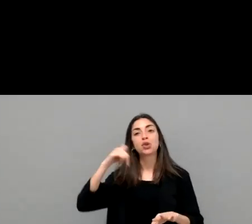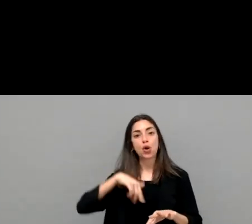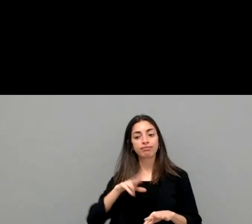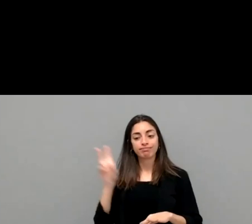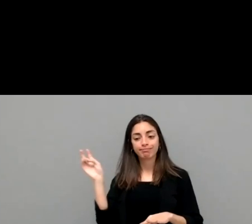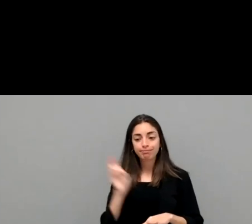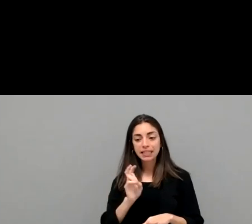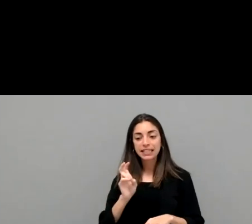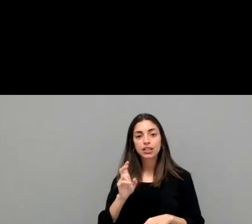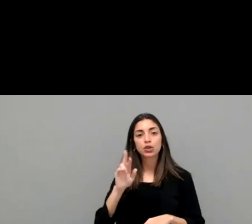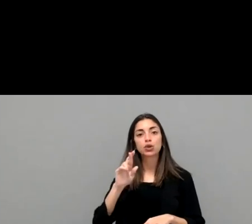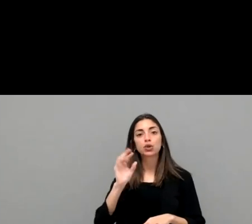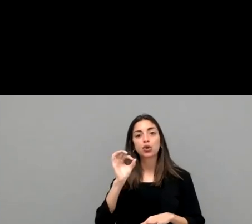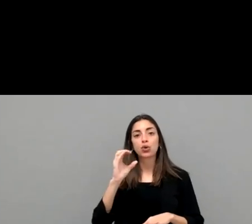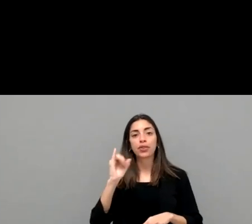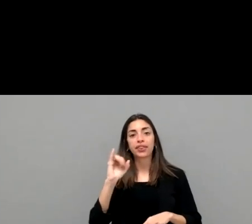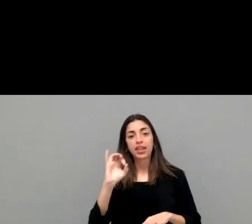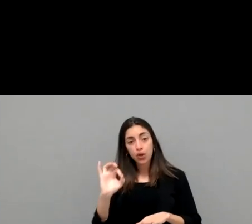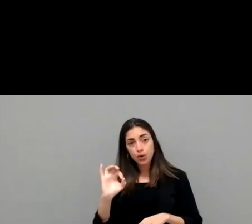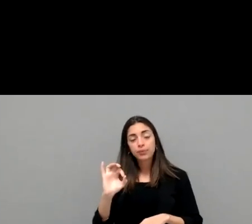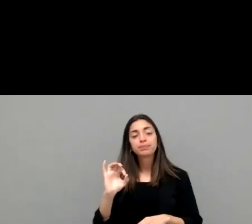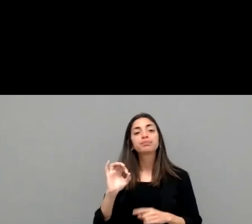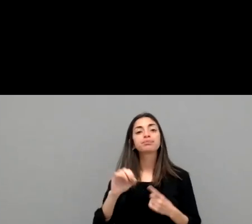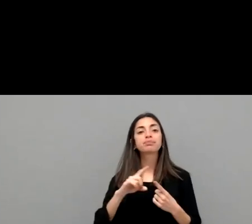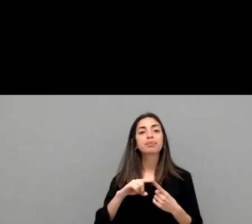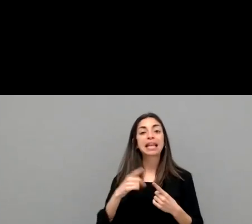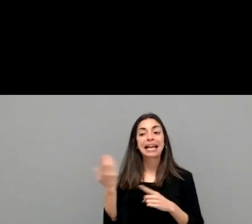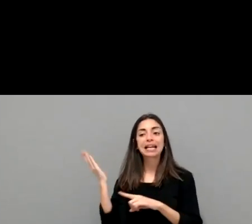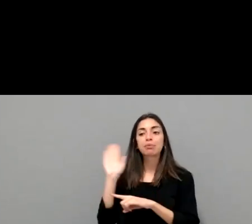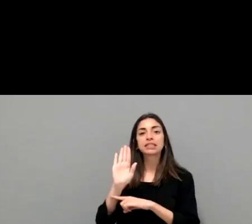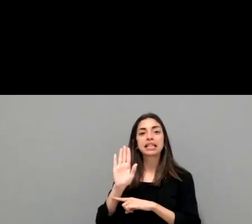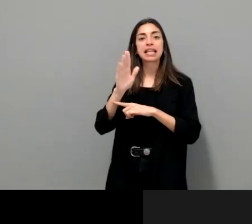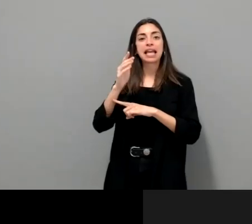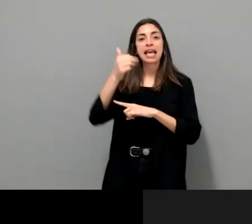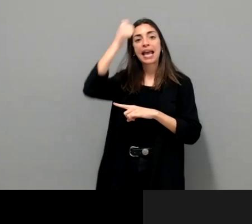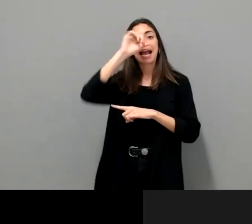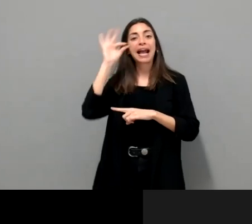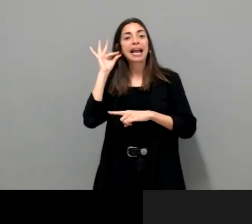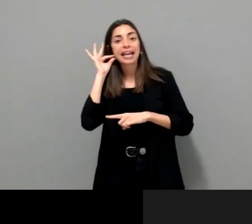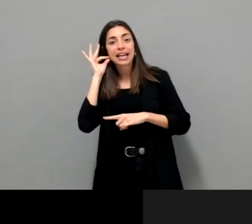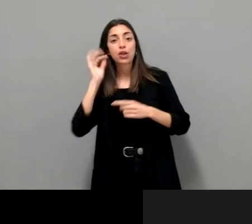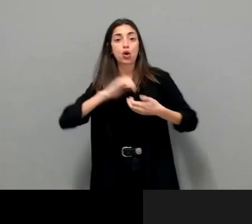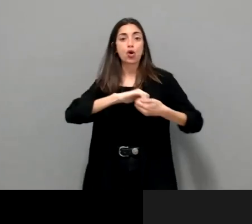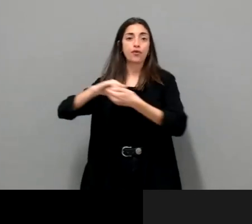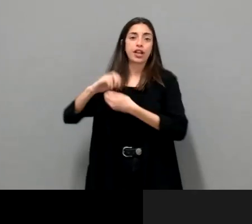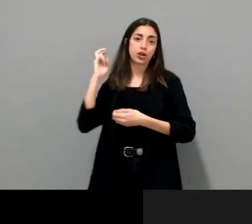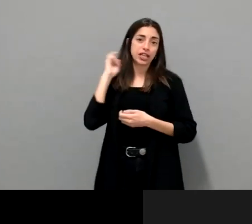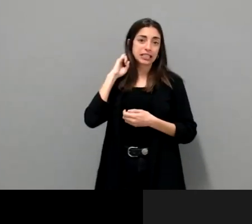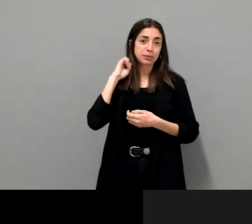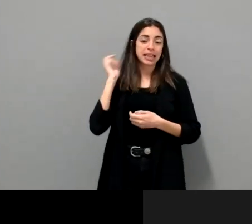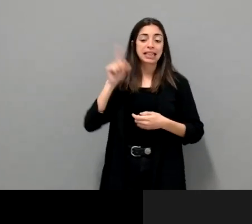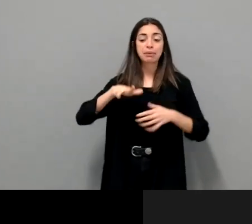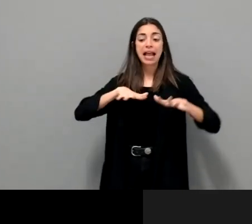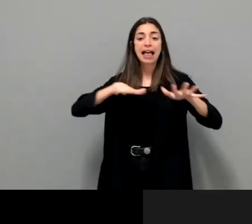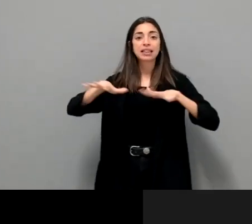a Rocío Molpeceres Olea, representante de género de Confederación ASPACE y activista por